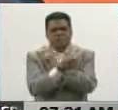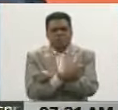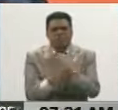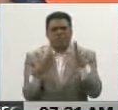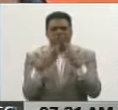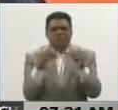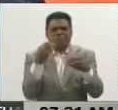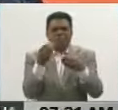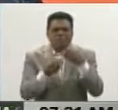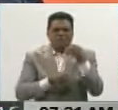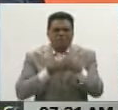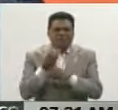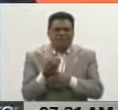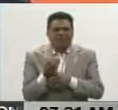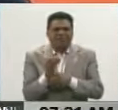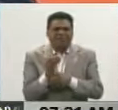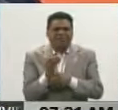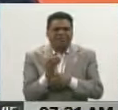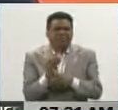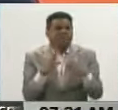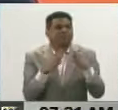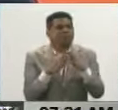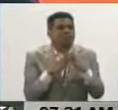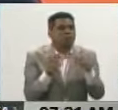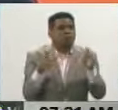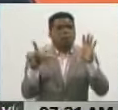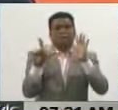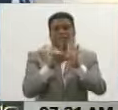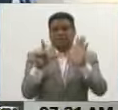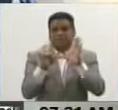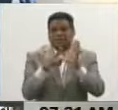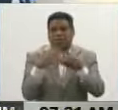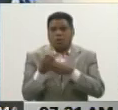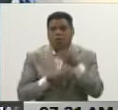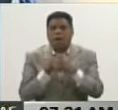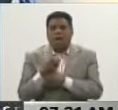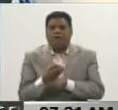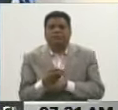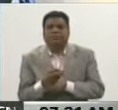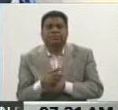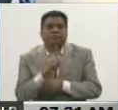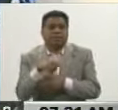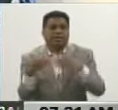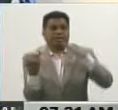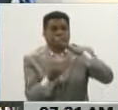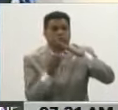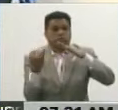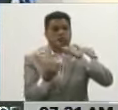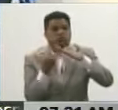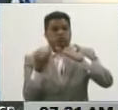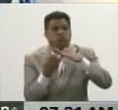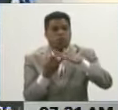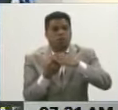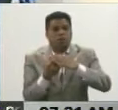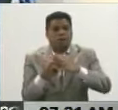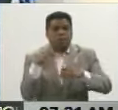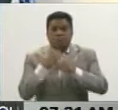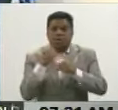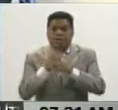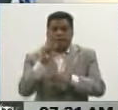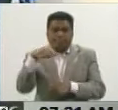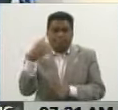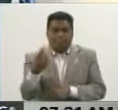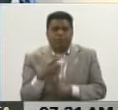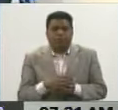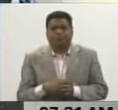se hace, la dinámica escolar en liceos y en instituciones técnicas. 68 instituciones de todo el